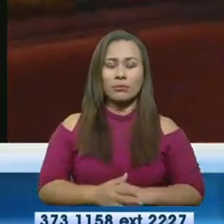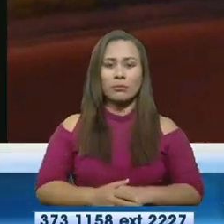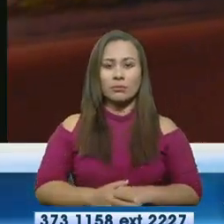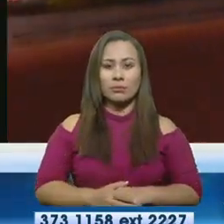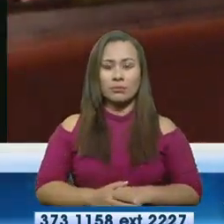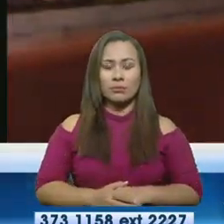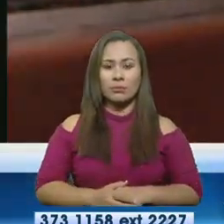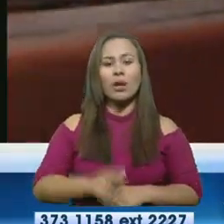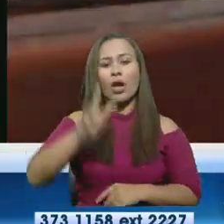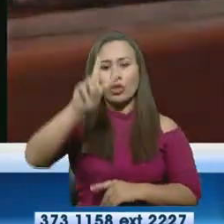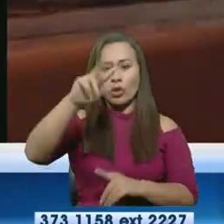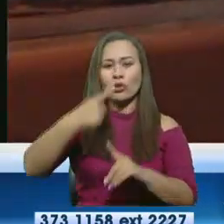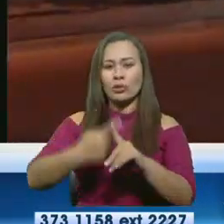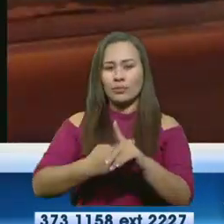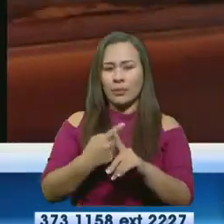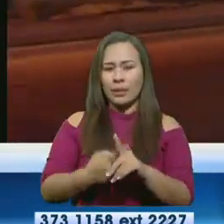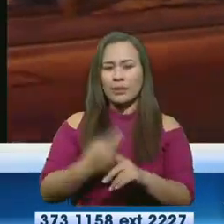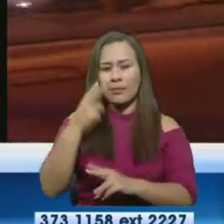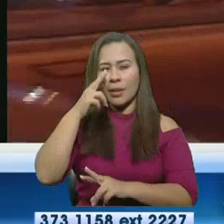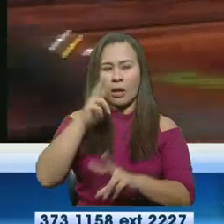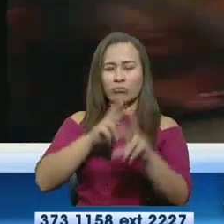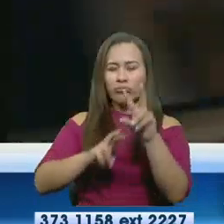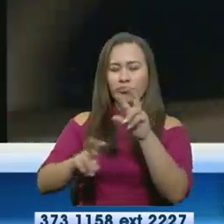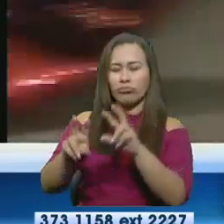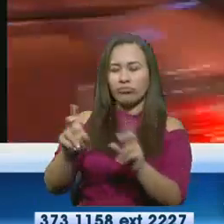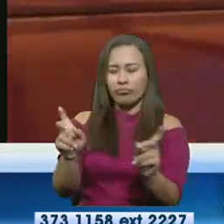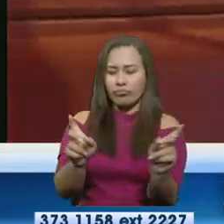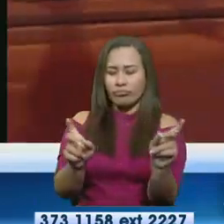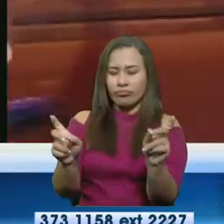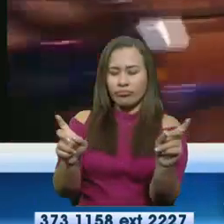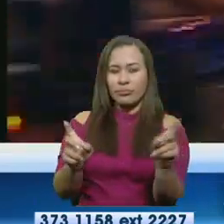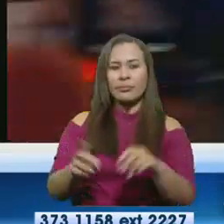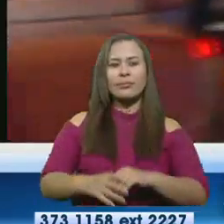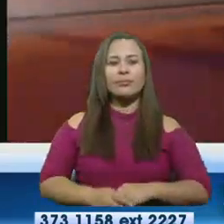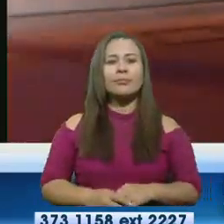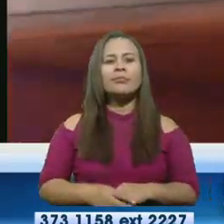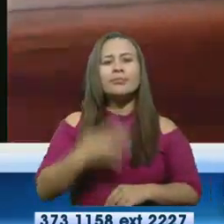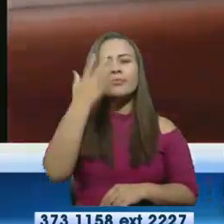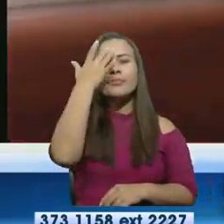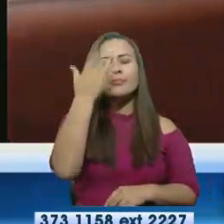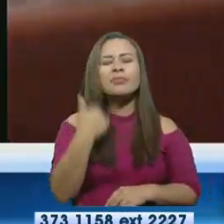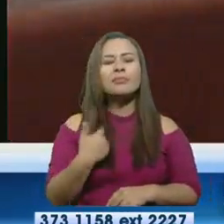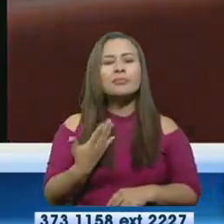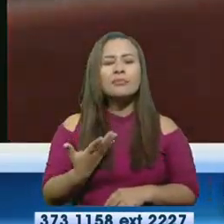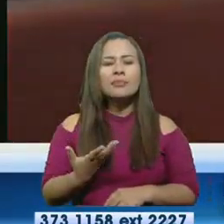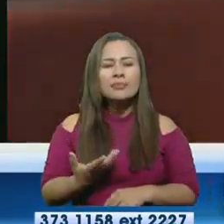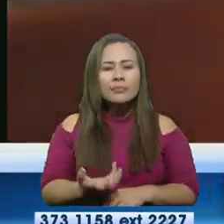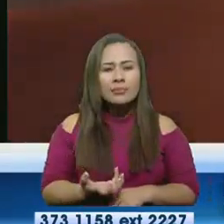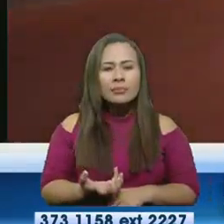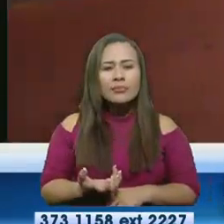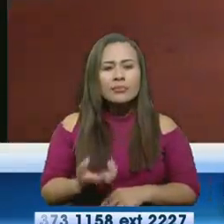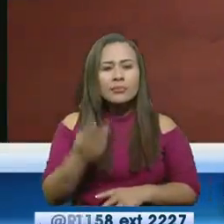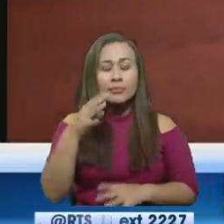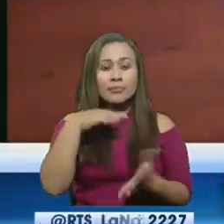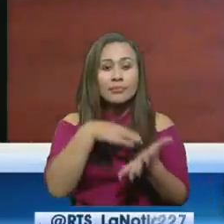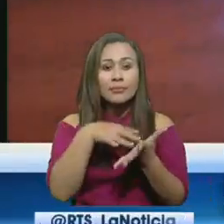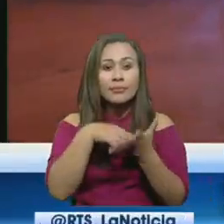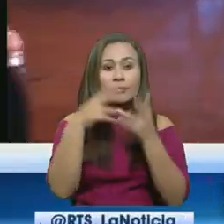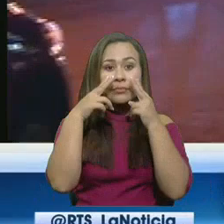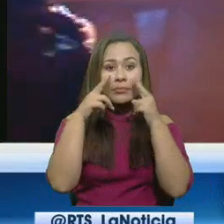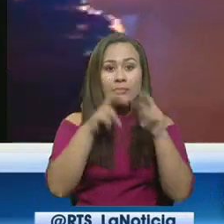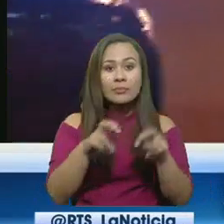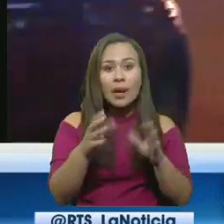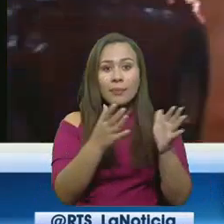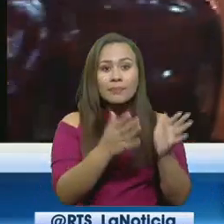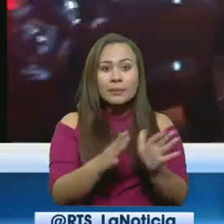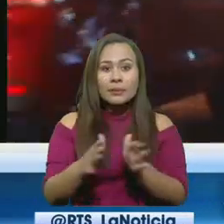por 2 meses. ¿Cuál es el motivo para que se ejecute esto aquí? Es de que se están haciendo los planes, o se están ejecutando